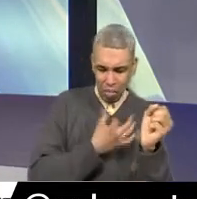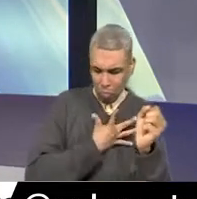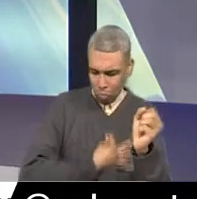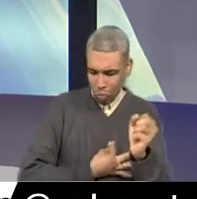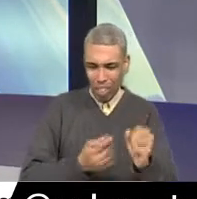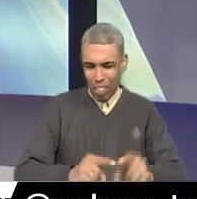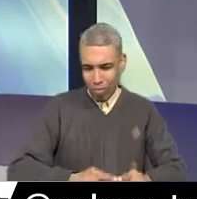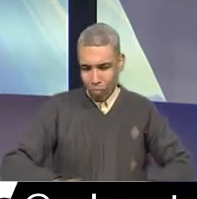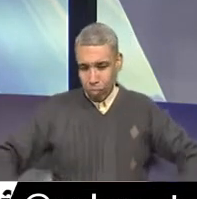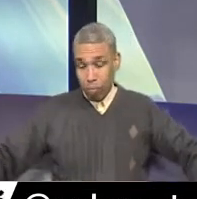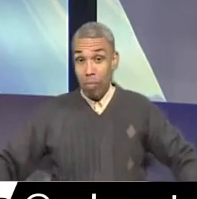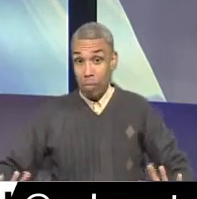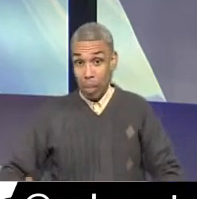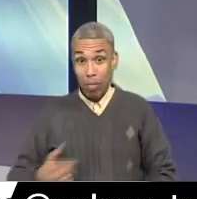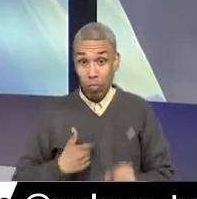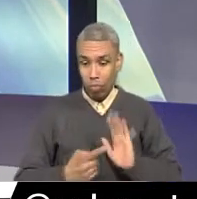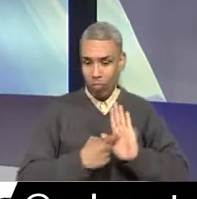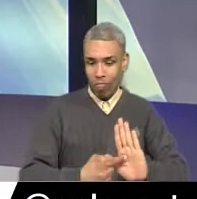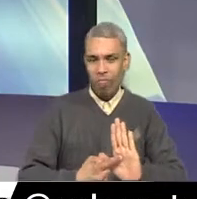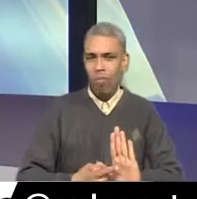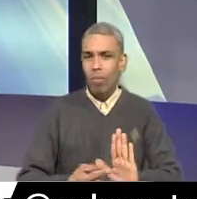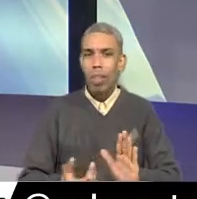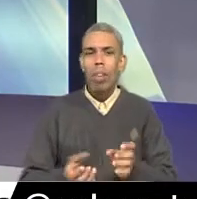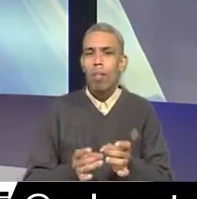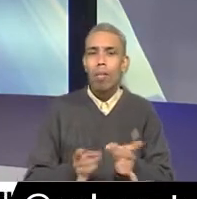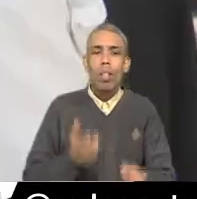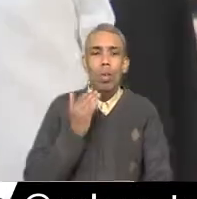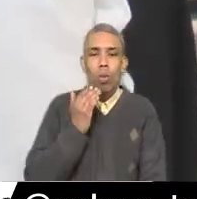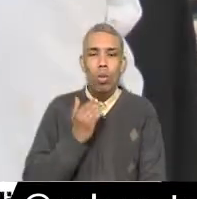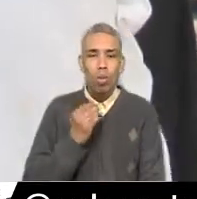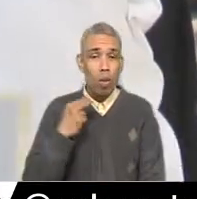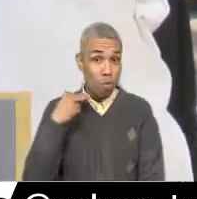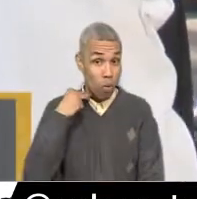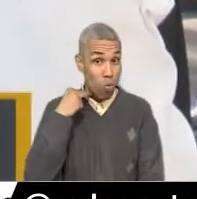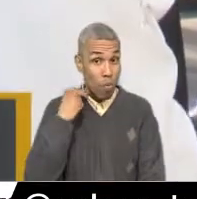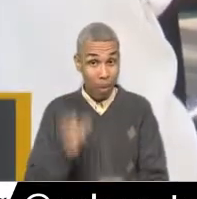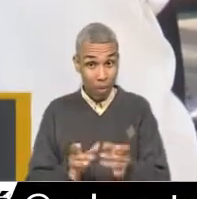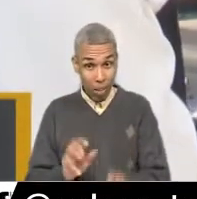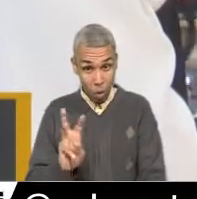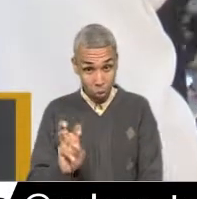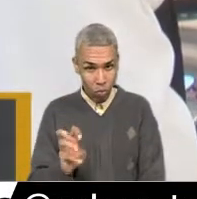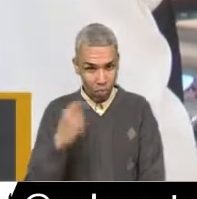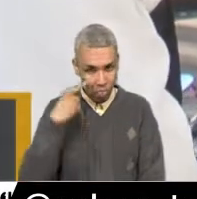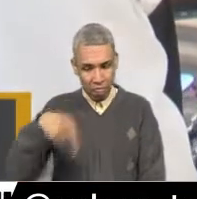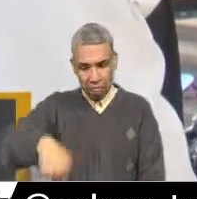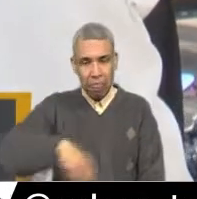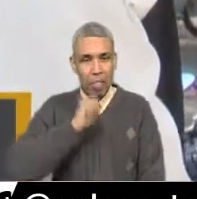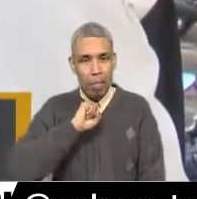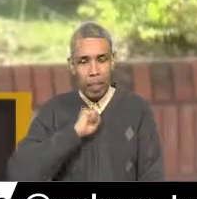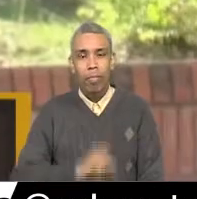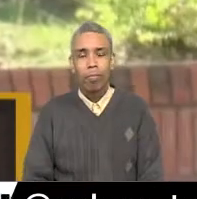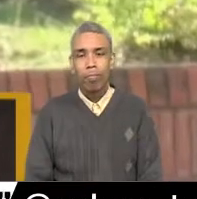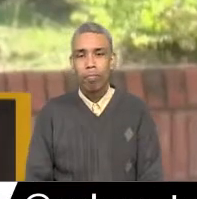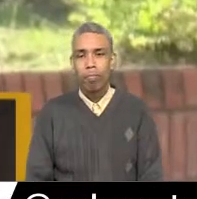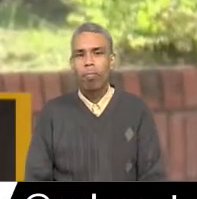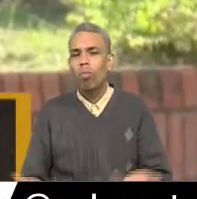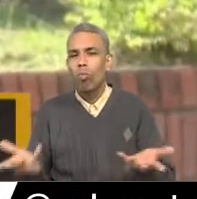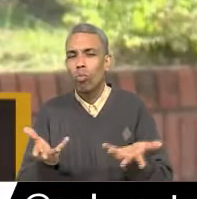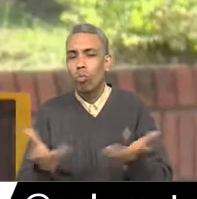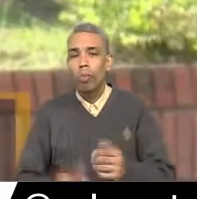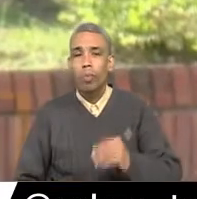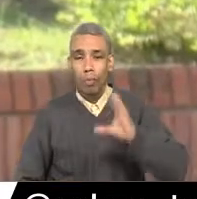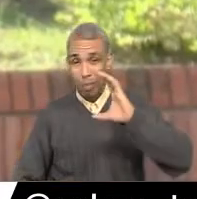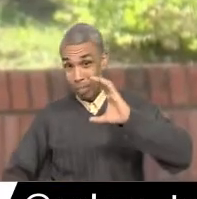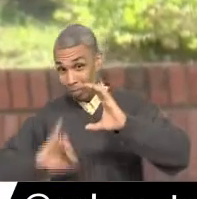se llevará a cabo el próximo 8 de noviembre. El próximo 8 de noviembre, el auditorio del Centro Comercial San Silvestre será